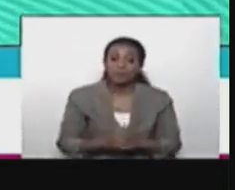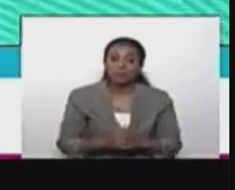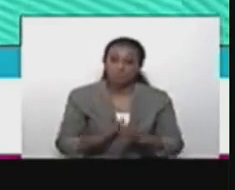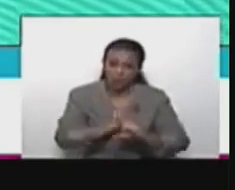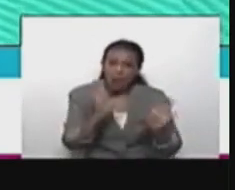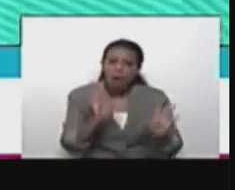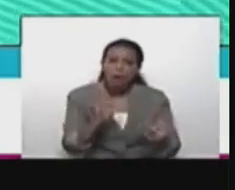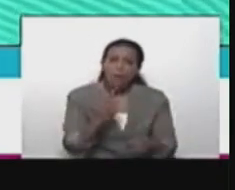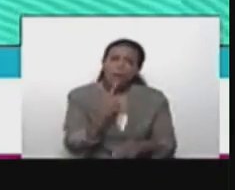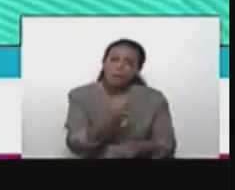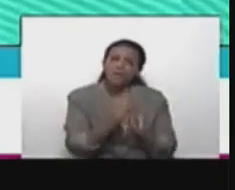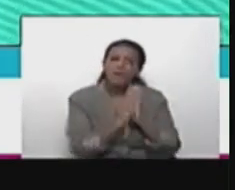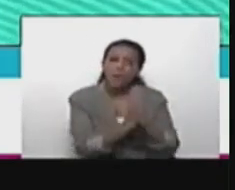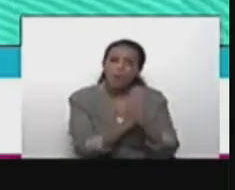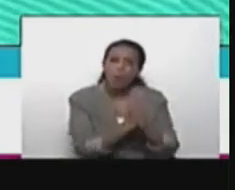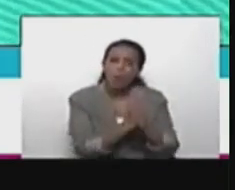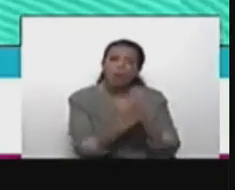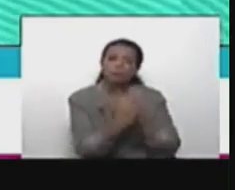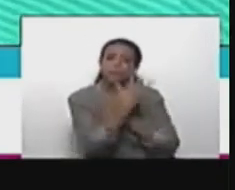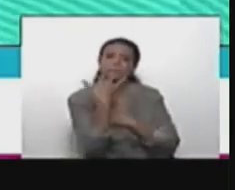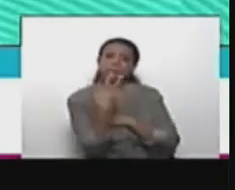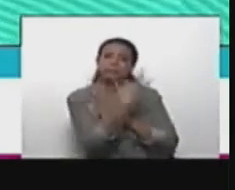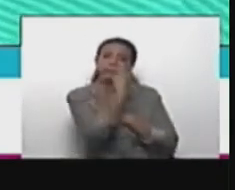dejen de mentir y de manipular.